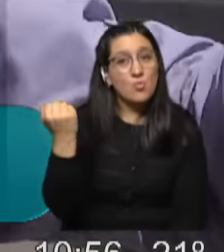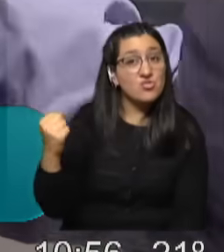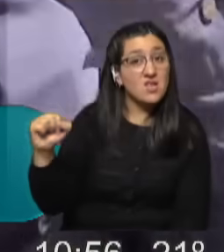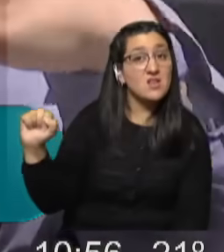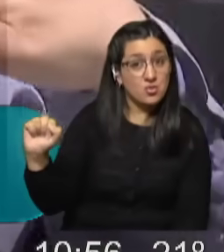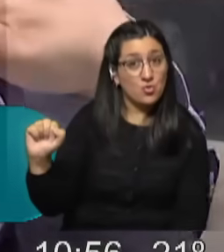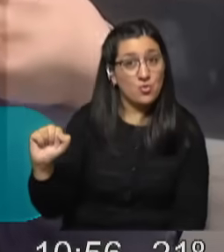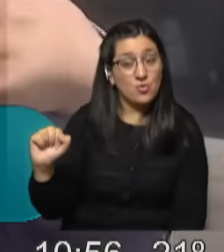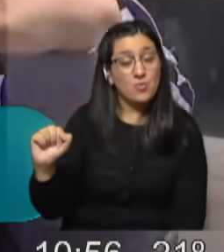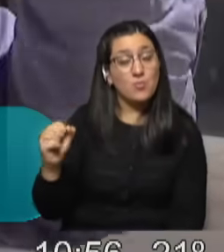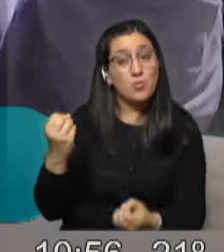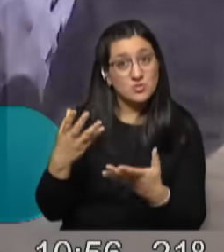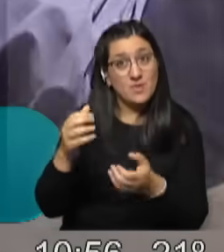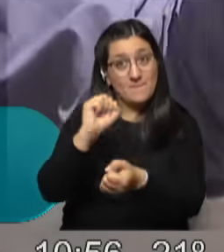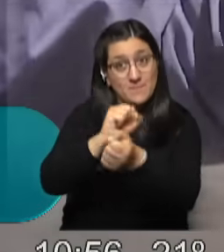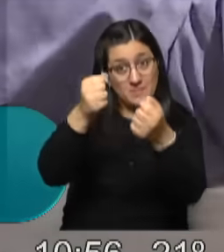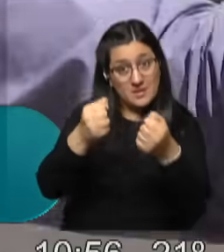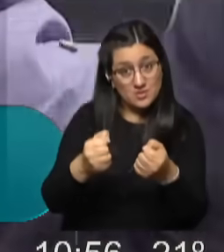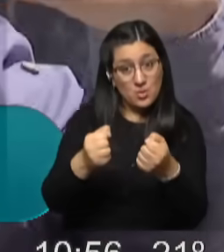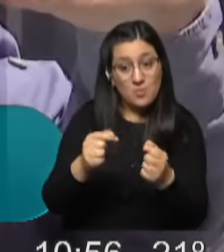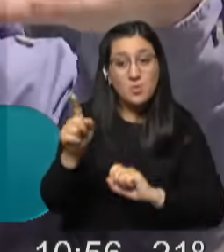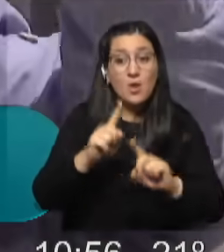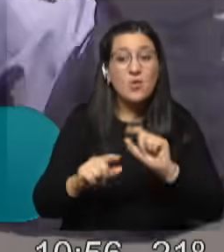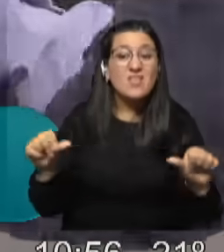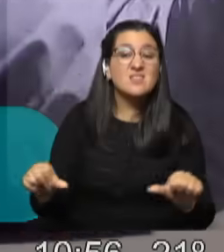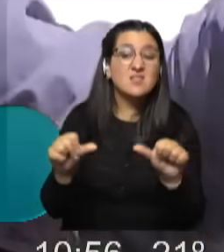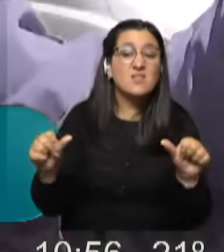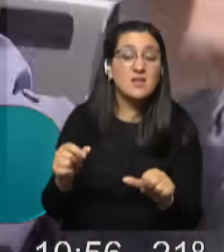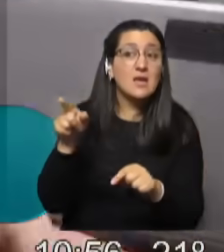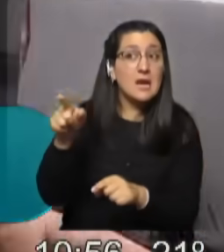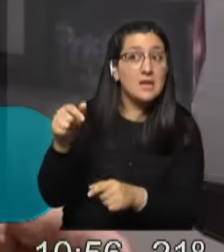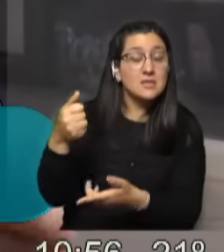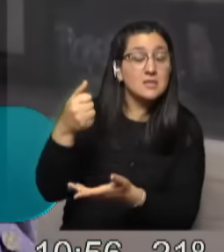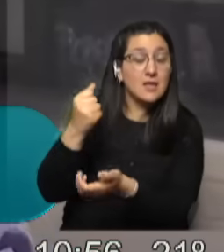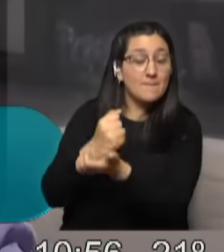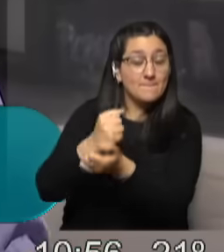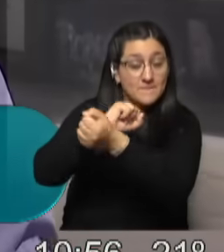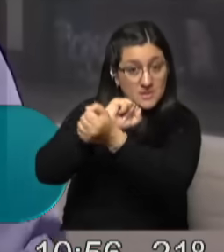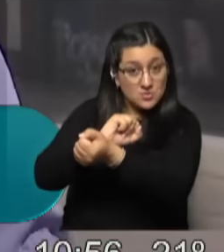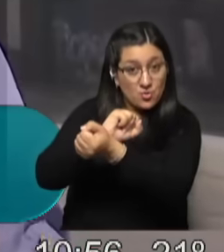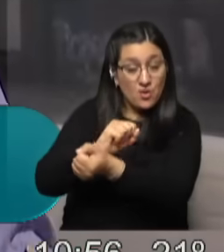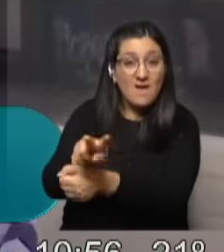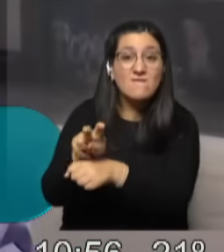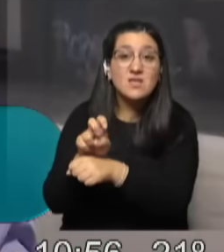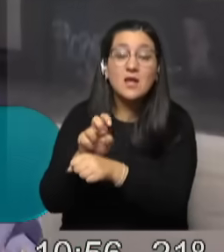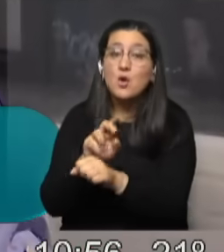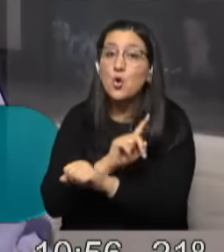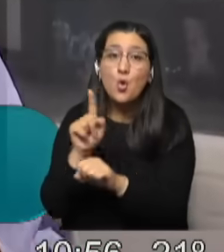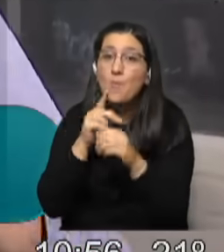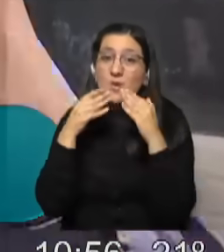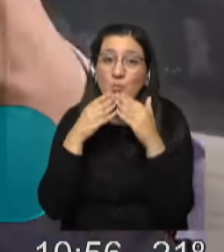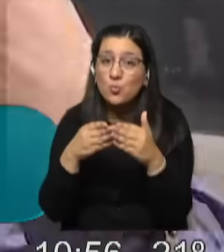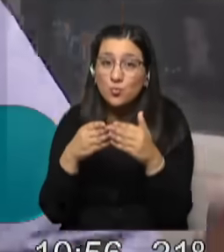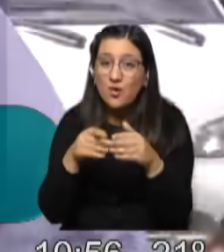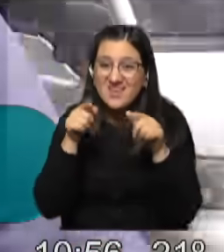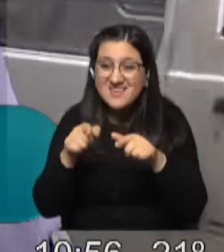está presa, pero increíblemente, por alguna de las actividades por las cuales está preso Astesiano, la fiscal no le preguntó